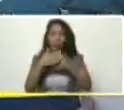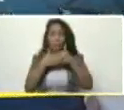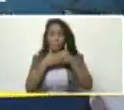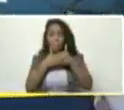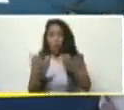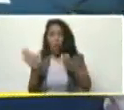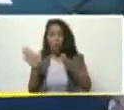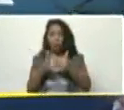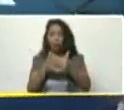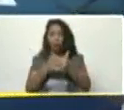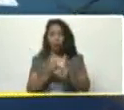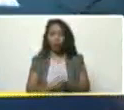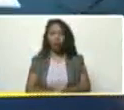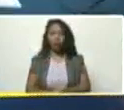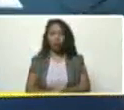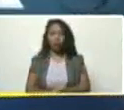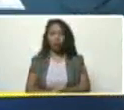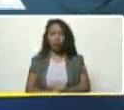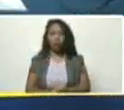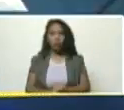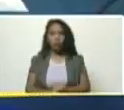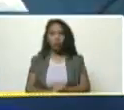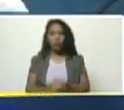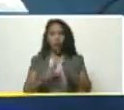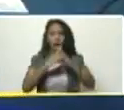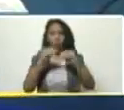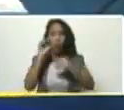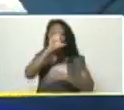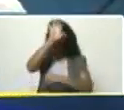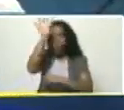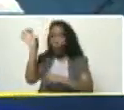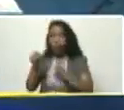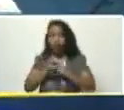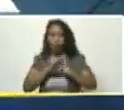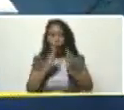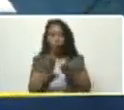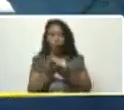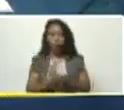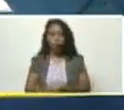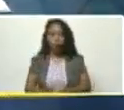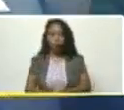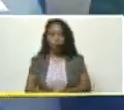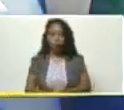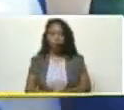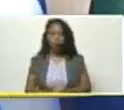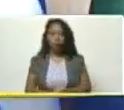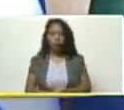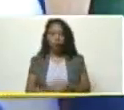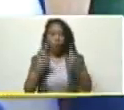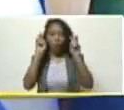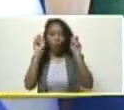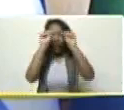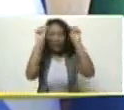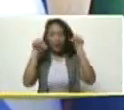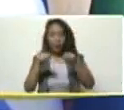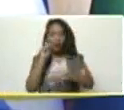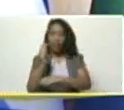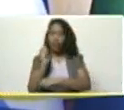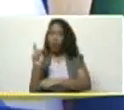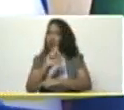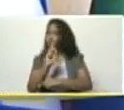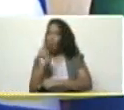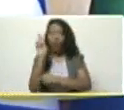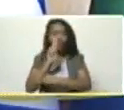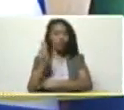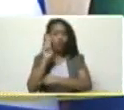y compuertas a todos los países del mundo, un nuevo sistema financiero que no